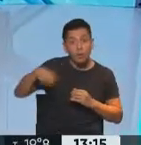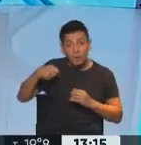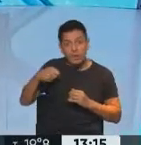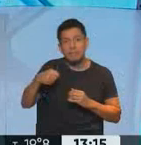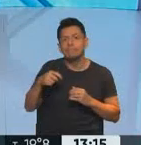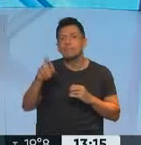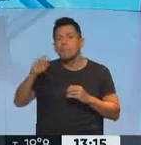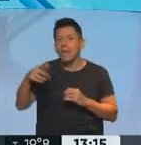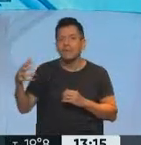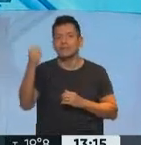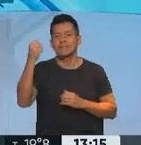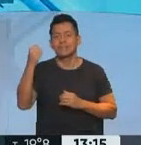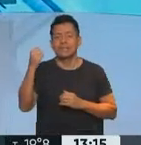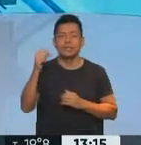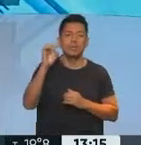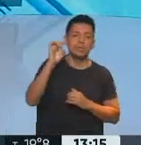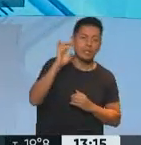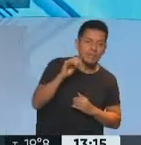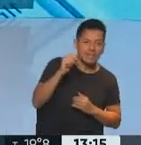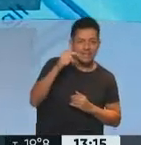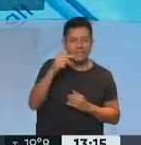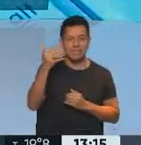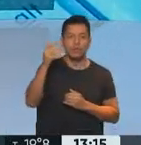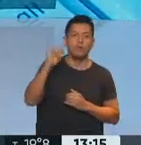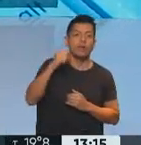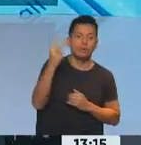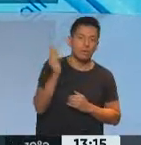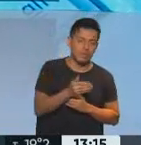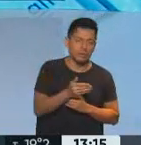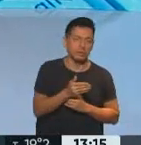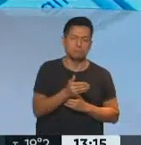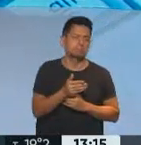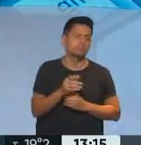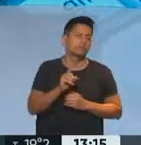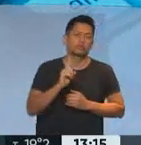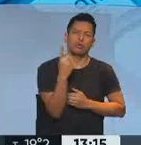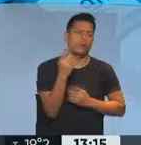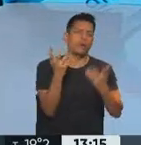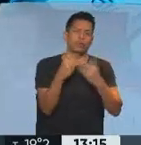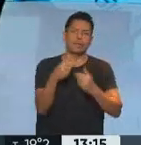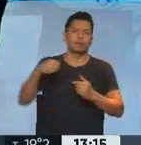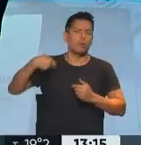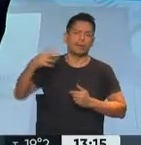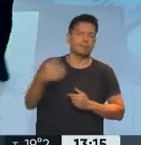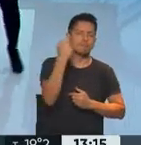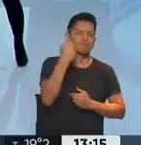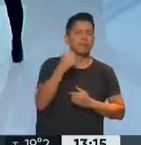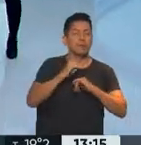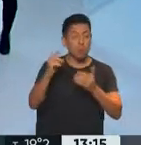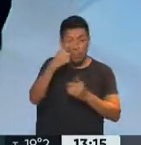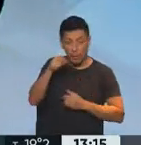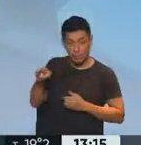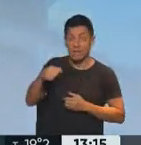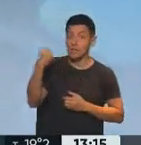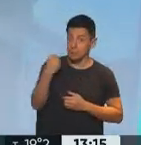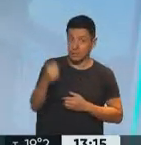esquema y solamente el 35 2 por ciento sin moratoria vamos a la última información que me parece sumamente